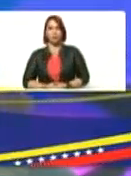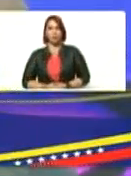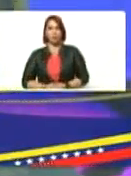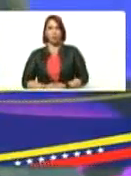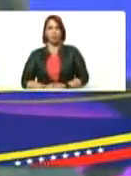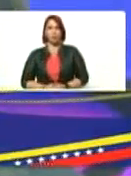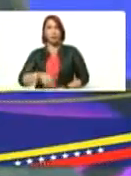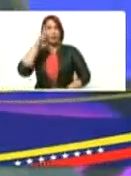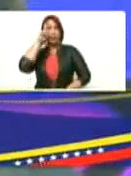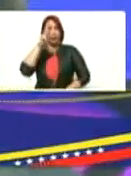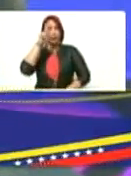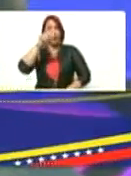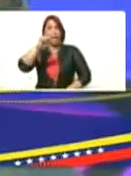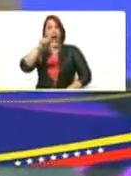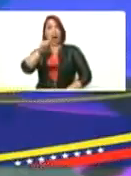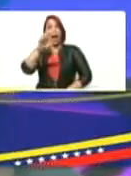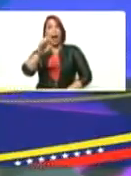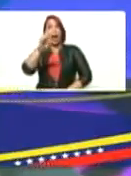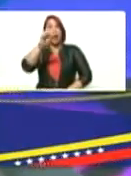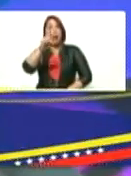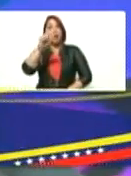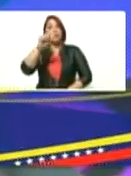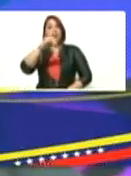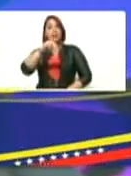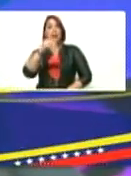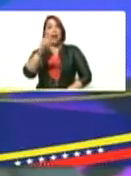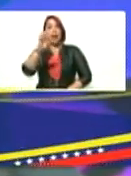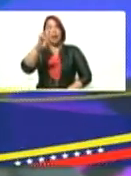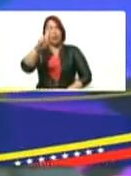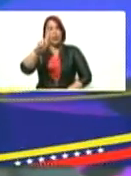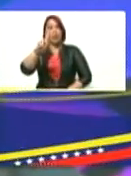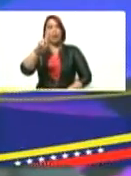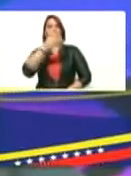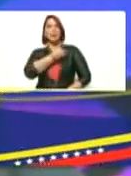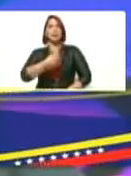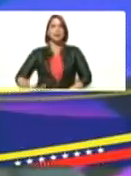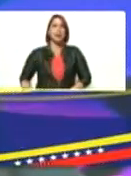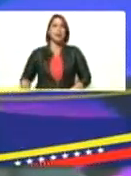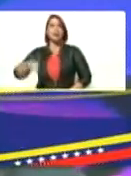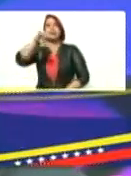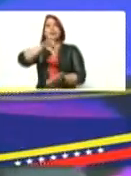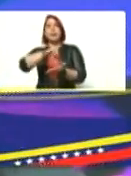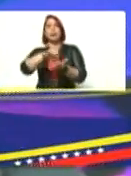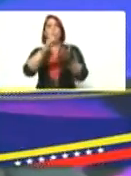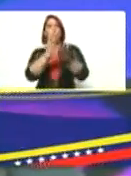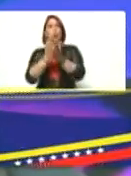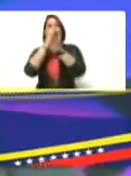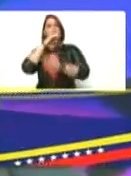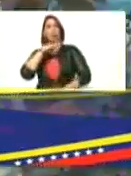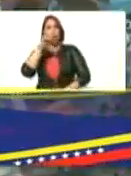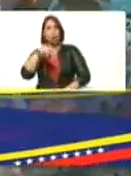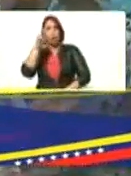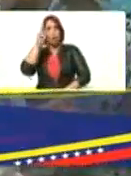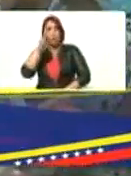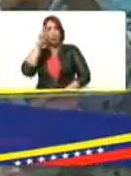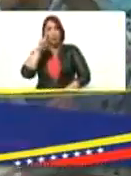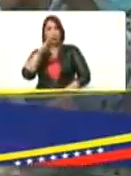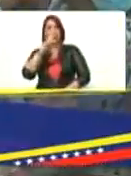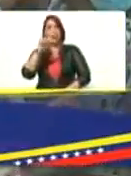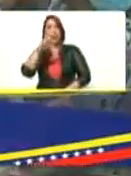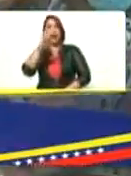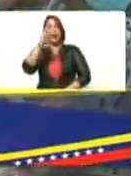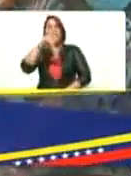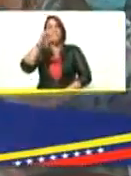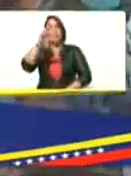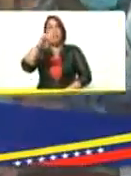El profesor Alexander Torres, presidente del Centro de Estudios Históricos. La profesora Carmen Bohórquez de